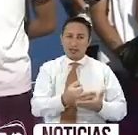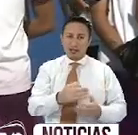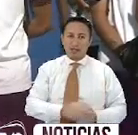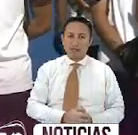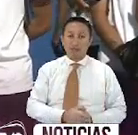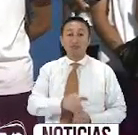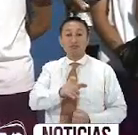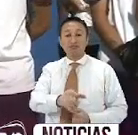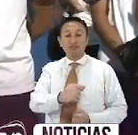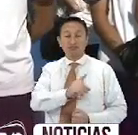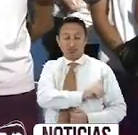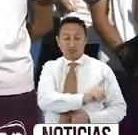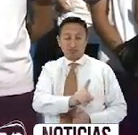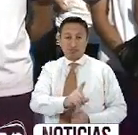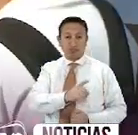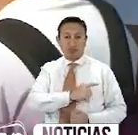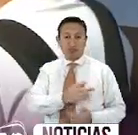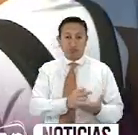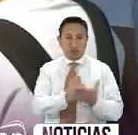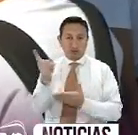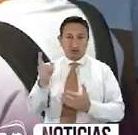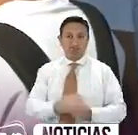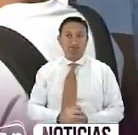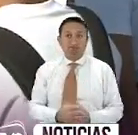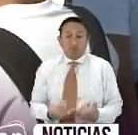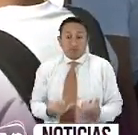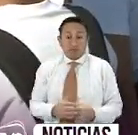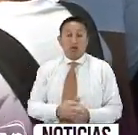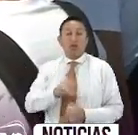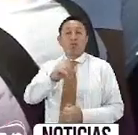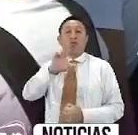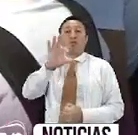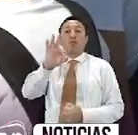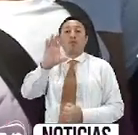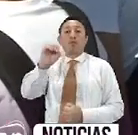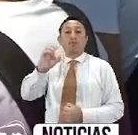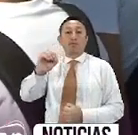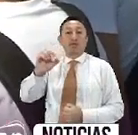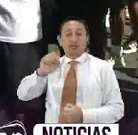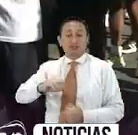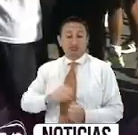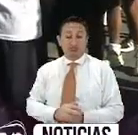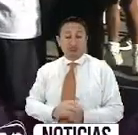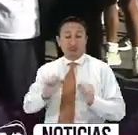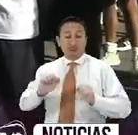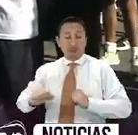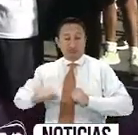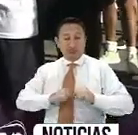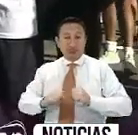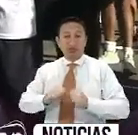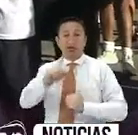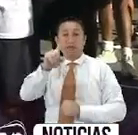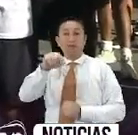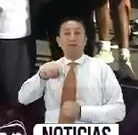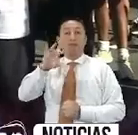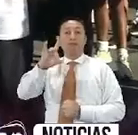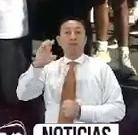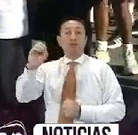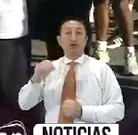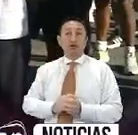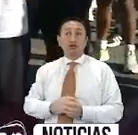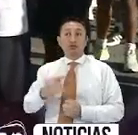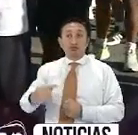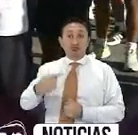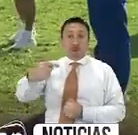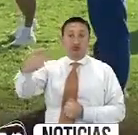pone de manifiesto cada uno de los postulantes. Actualmente, 1.900 aspirantes pugnan por 1.800 cupos y se tiene previsto que para los próximos días